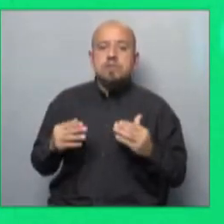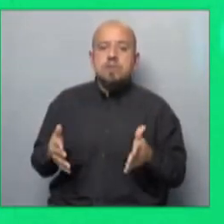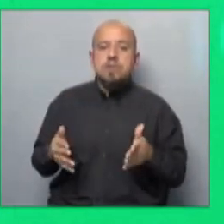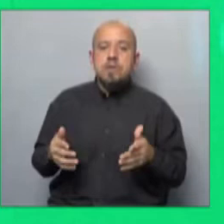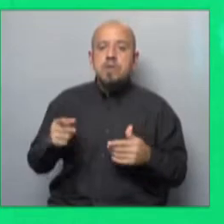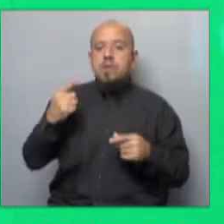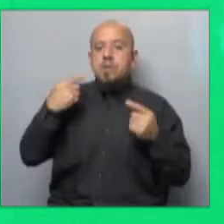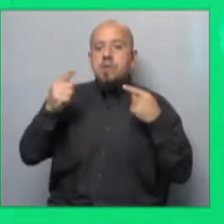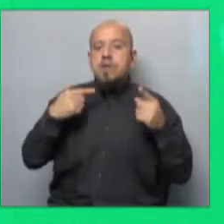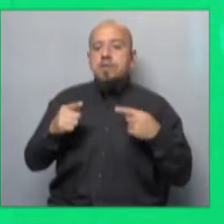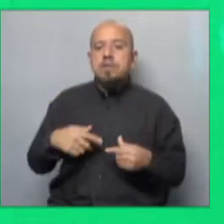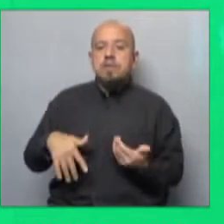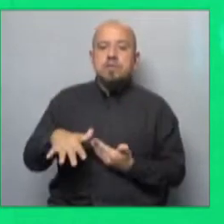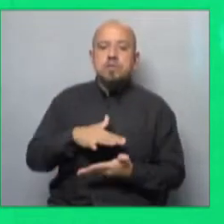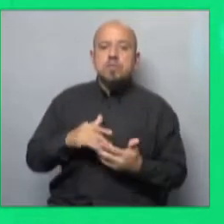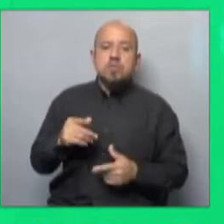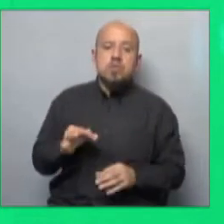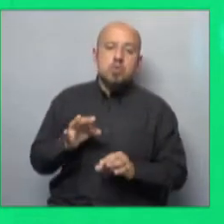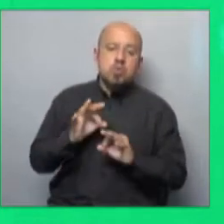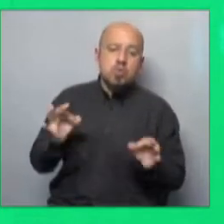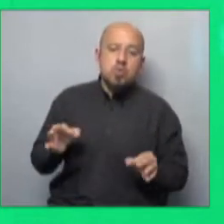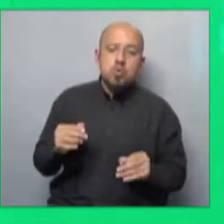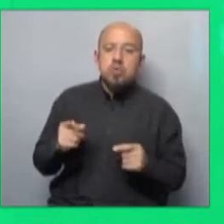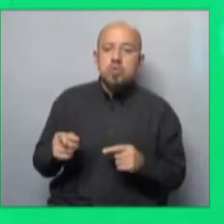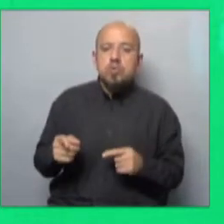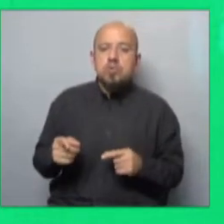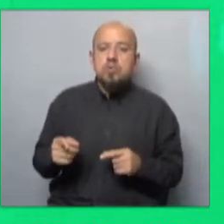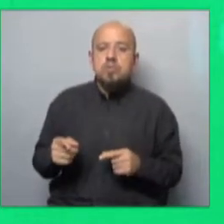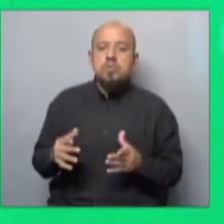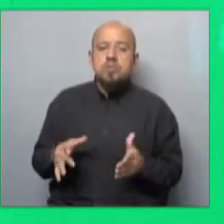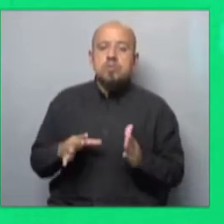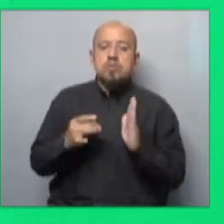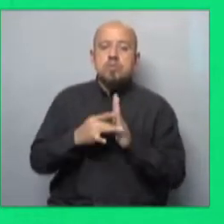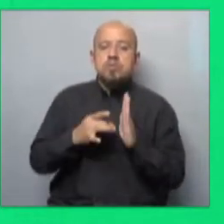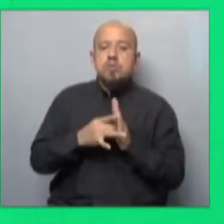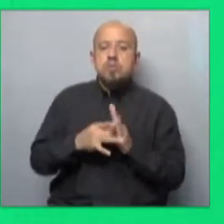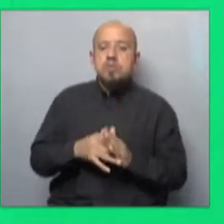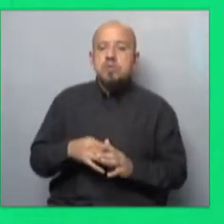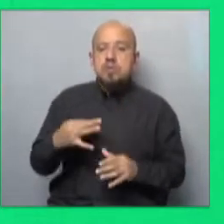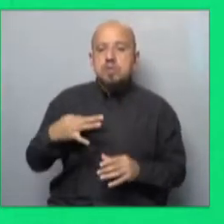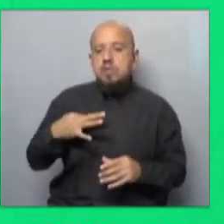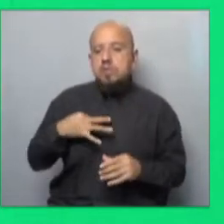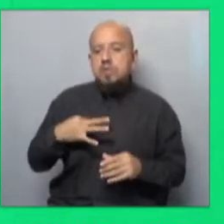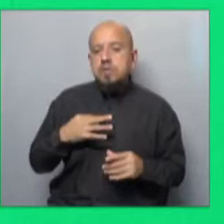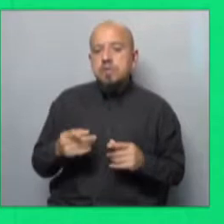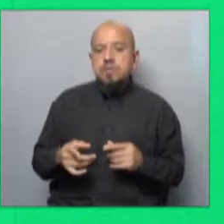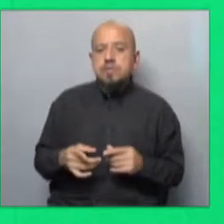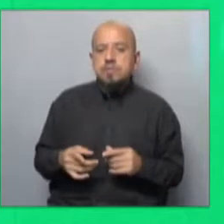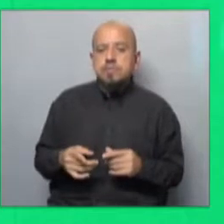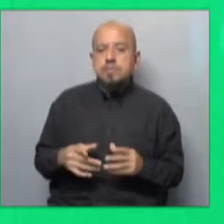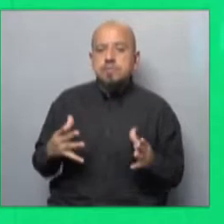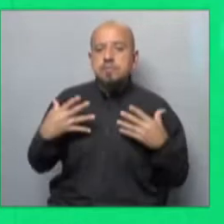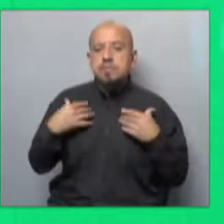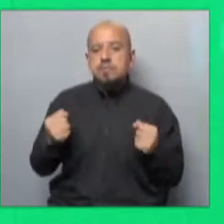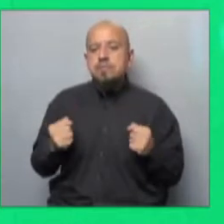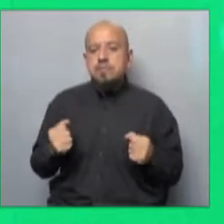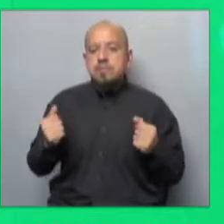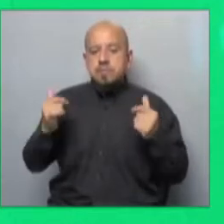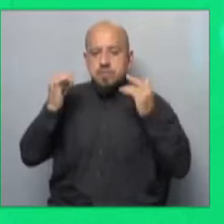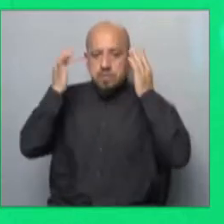diferentes situaciones o condiciones de buena calidad de vida o de acceso a la salud ya la educación